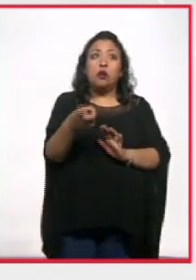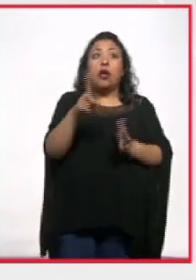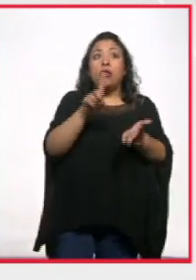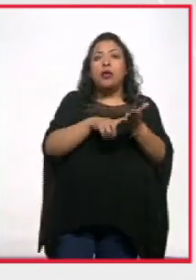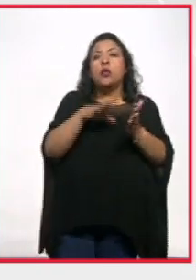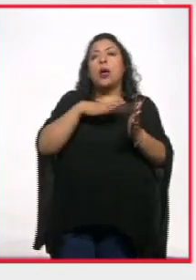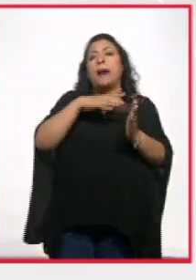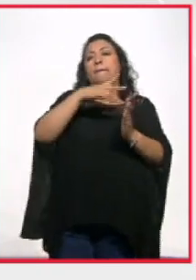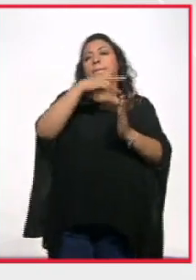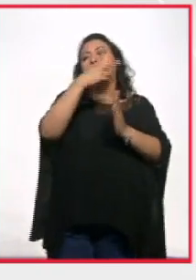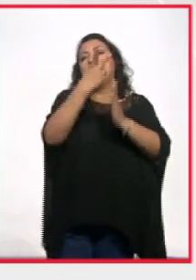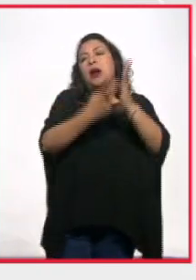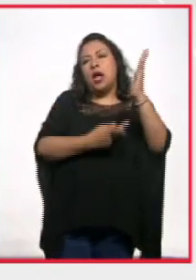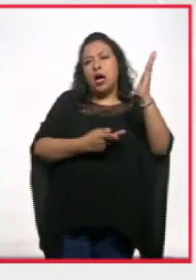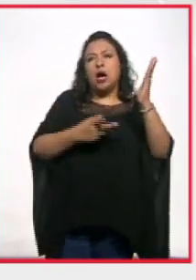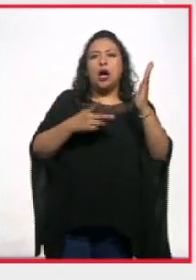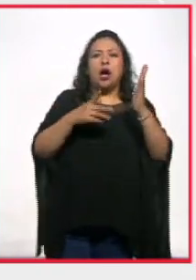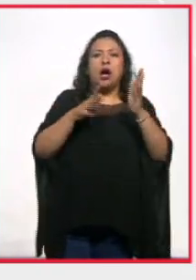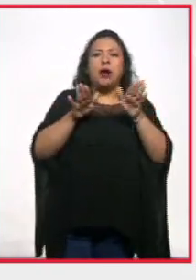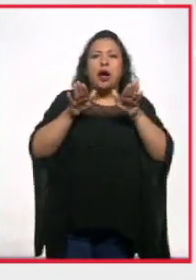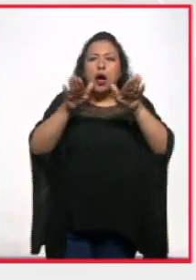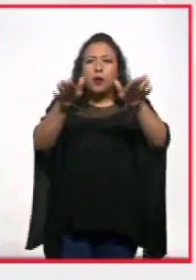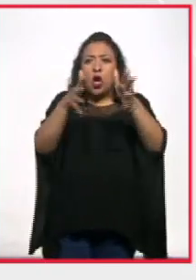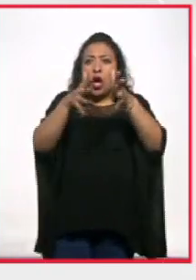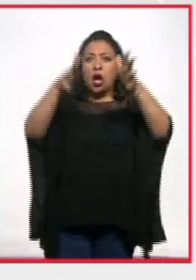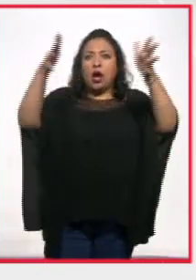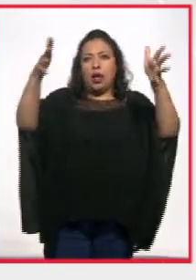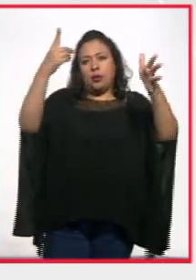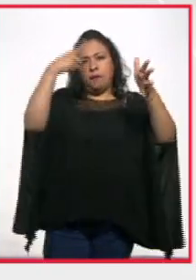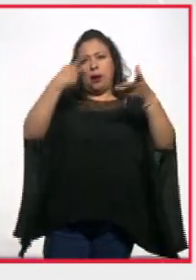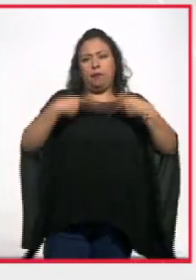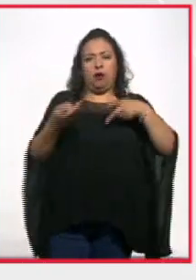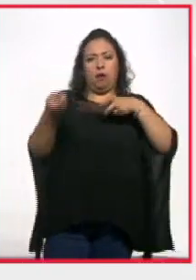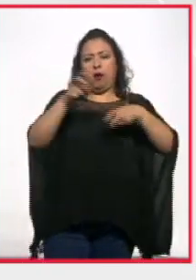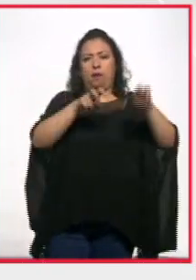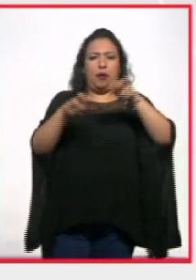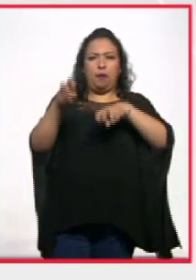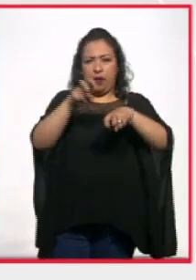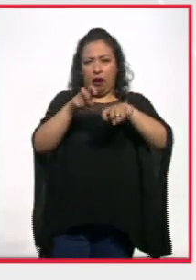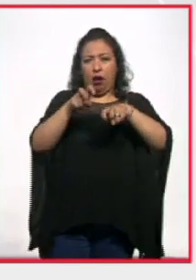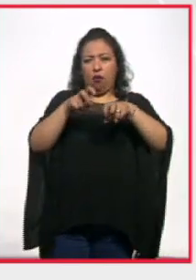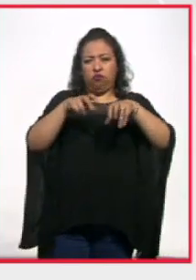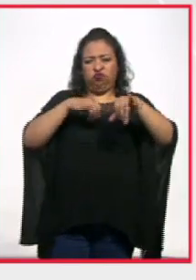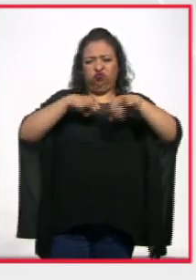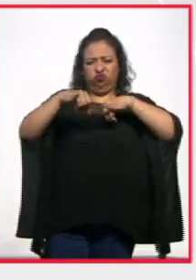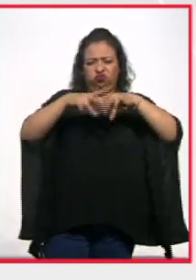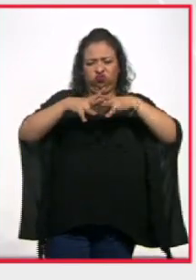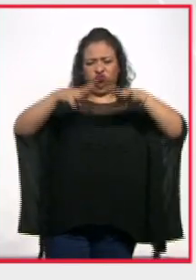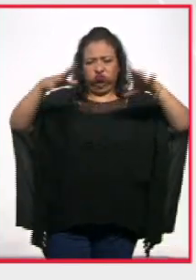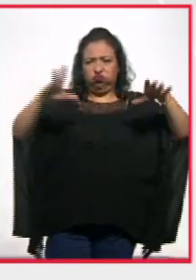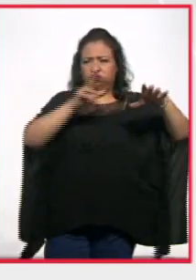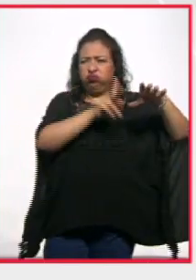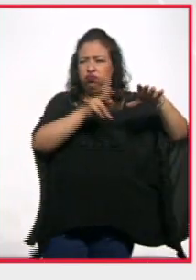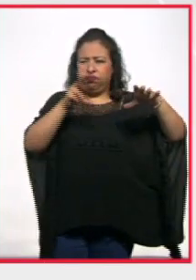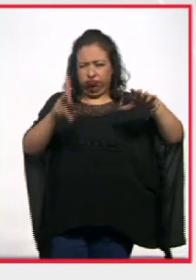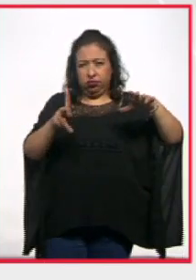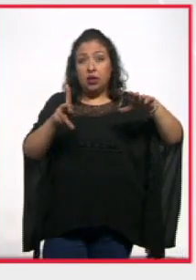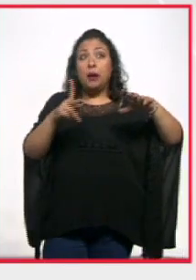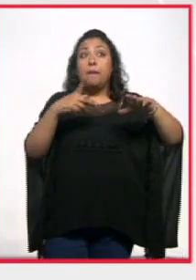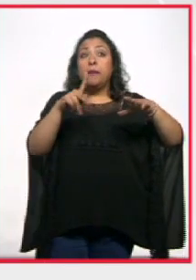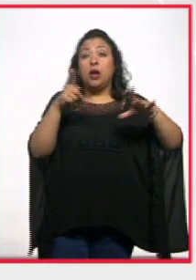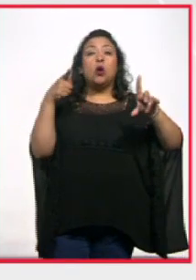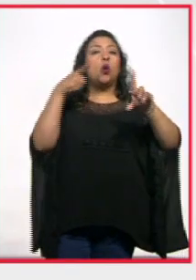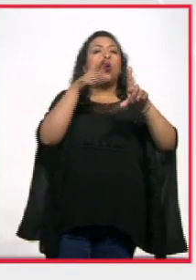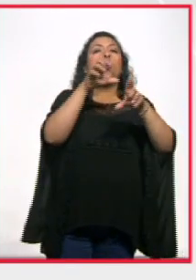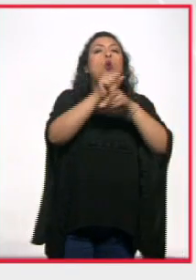estos planes de aviones grandes para pasajeros, con planos que son similares, pero tienen